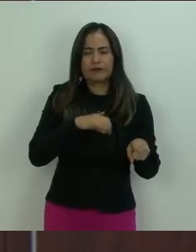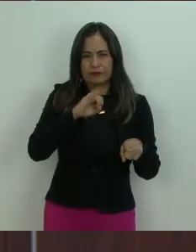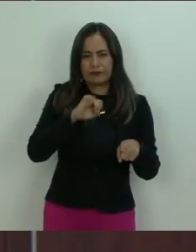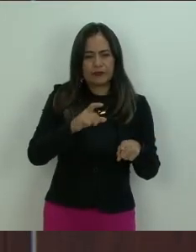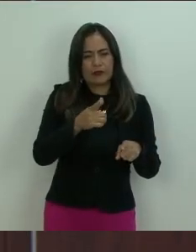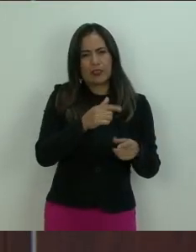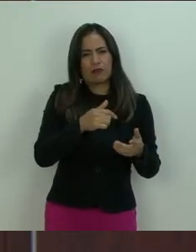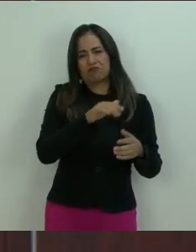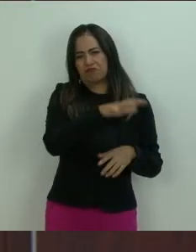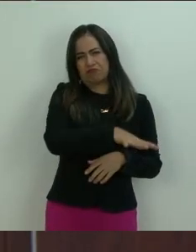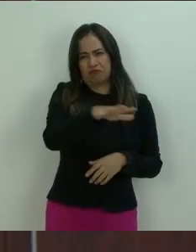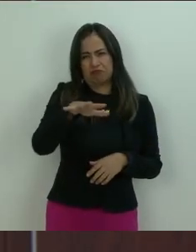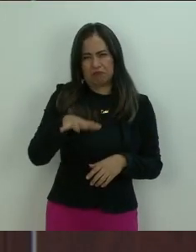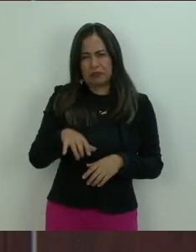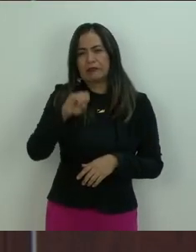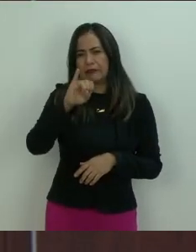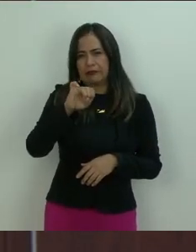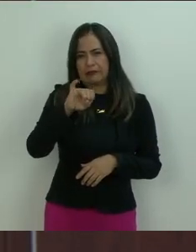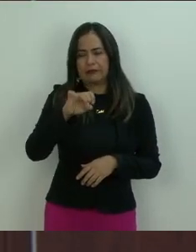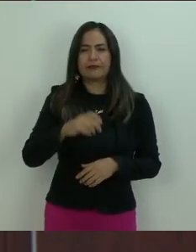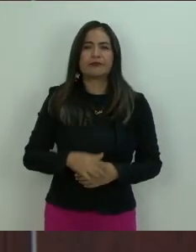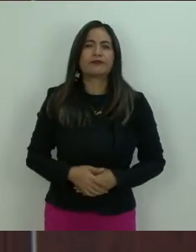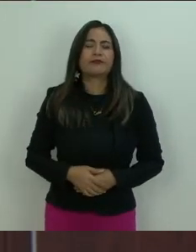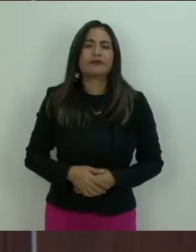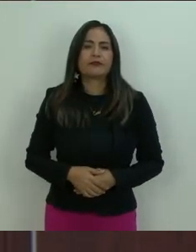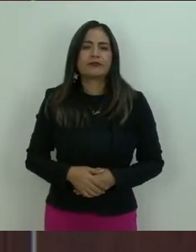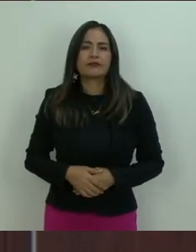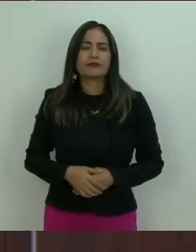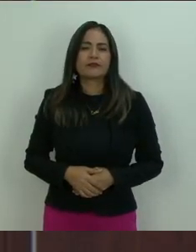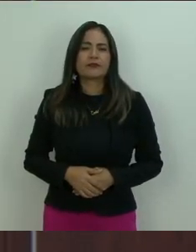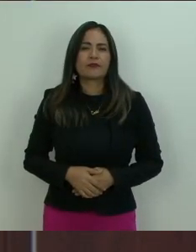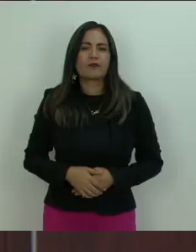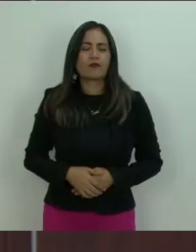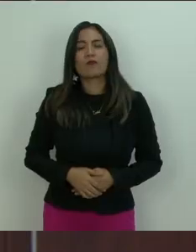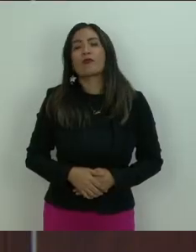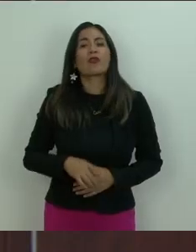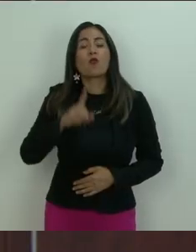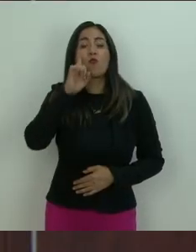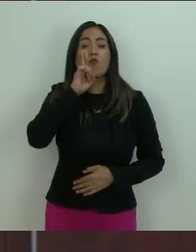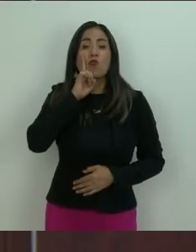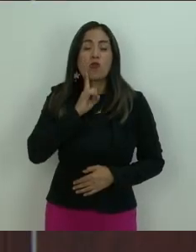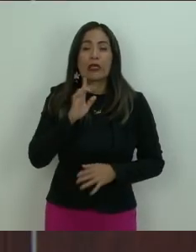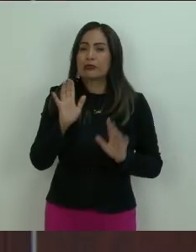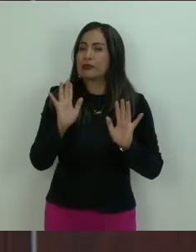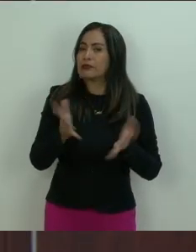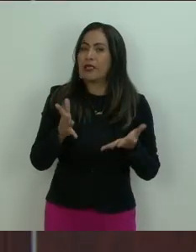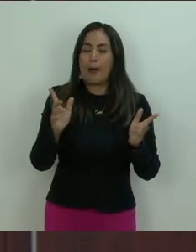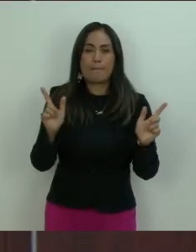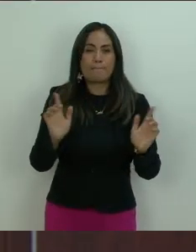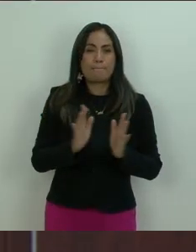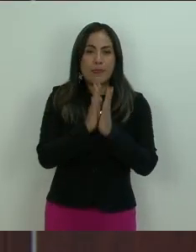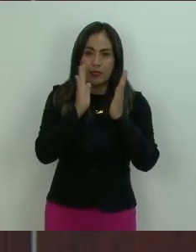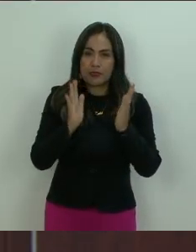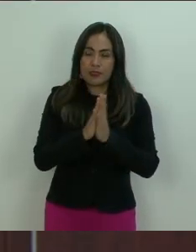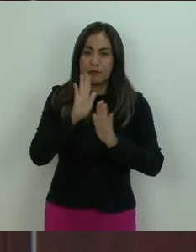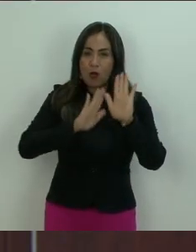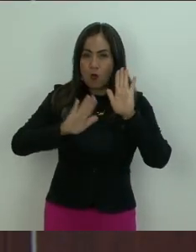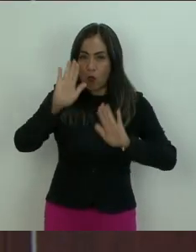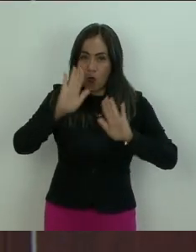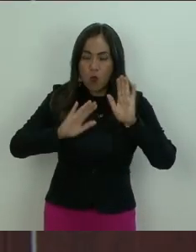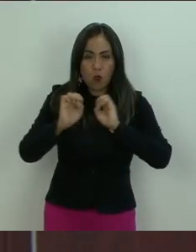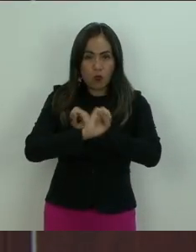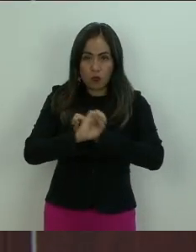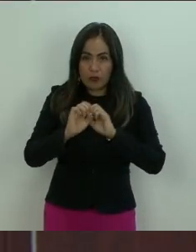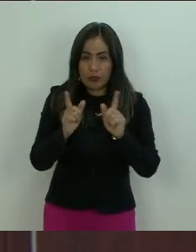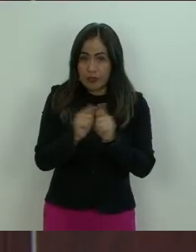determinadas circunscripciones. Pero no solo es que las mujeres participen, sino que además en